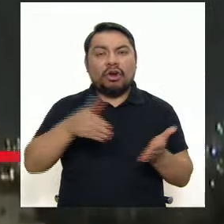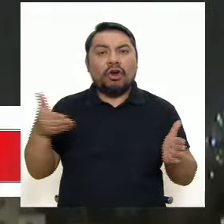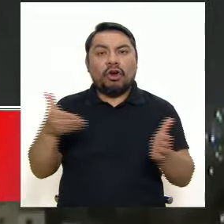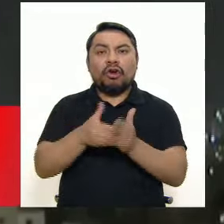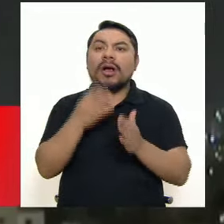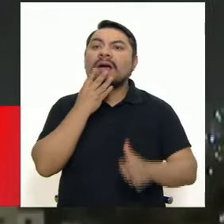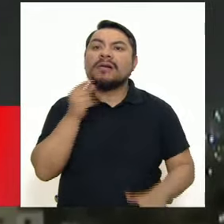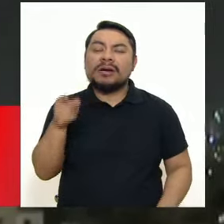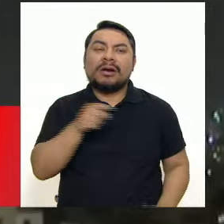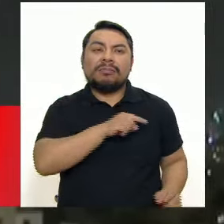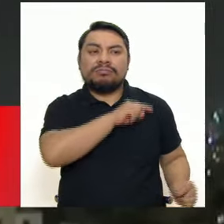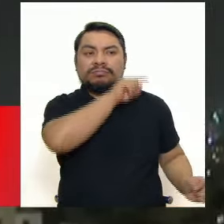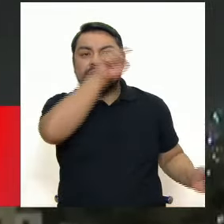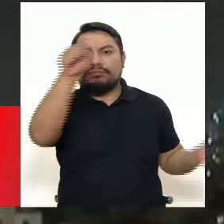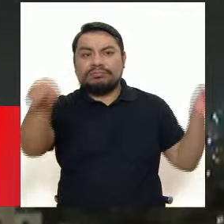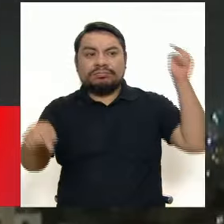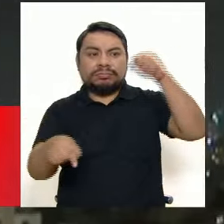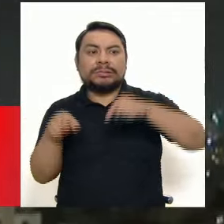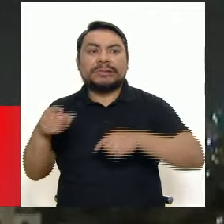ya se conoce que también hay